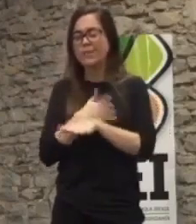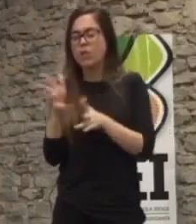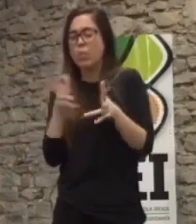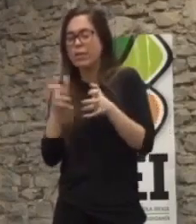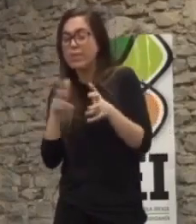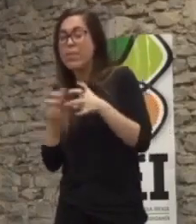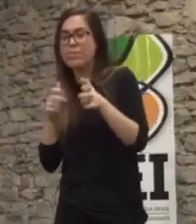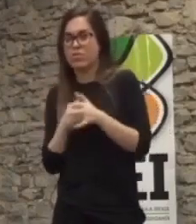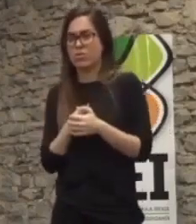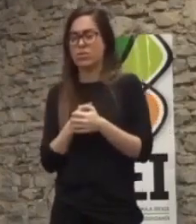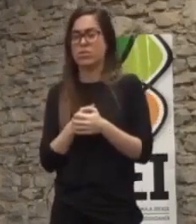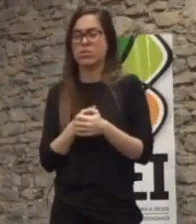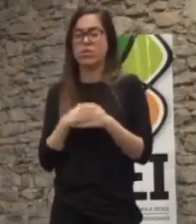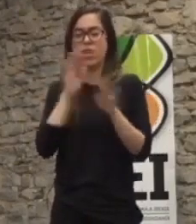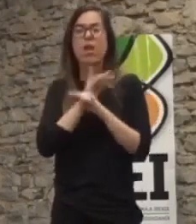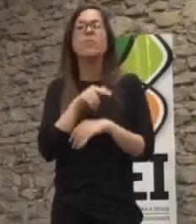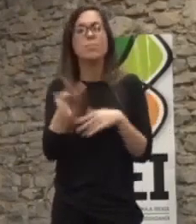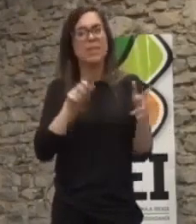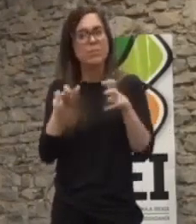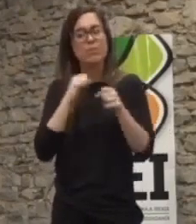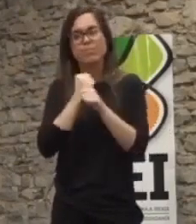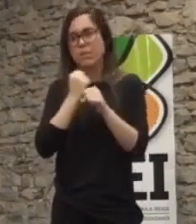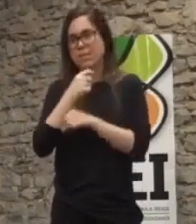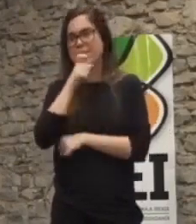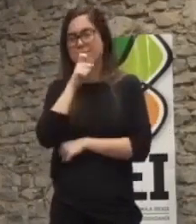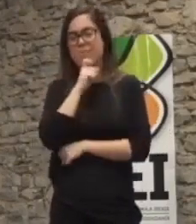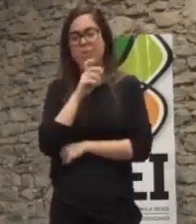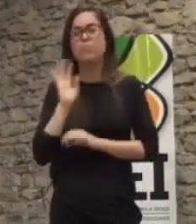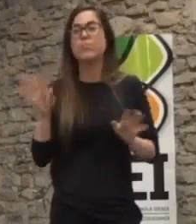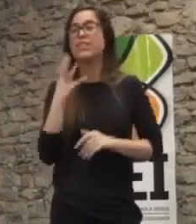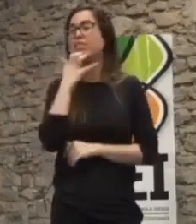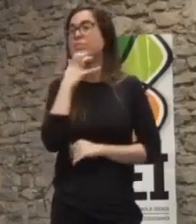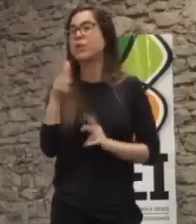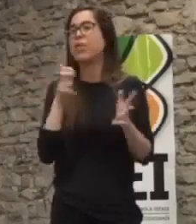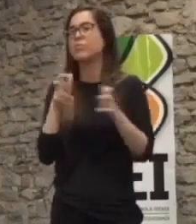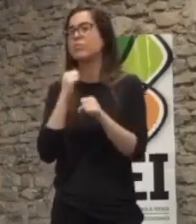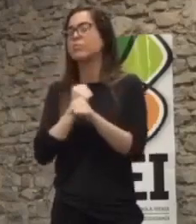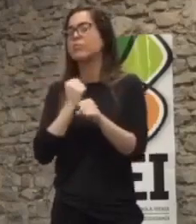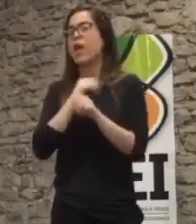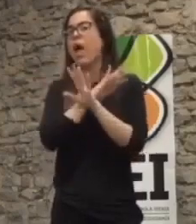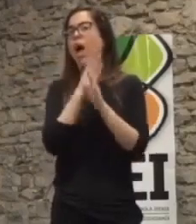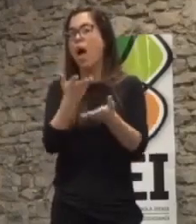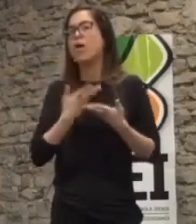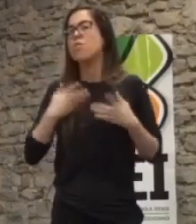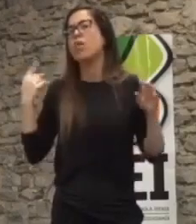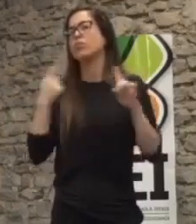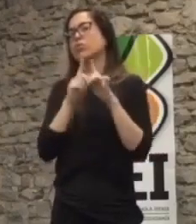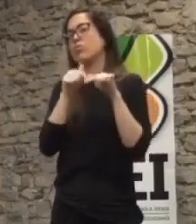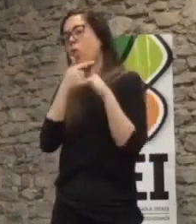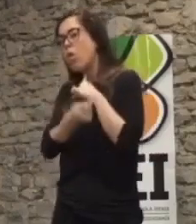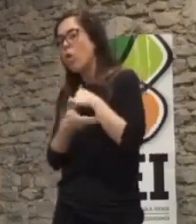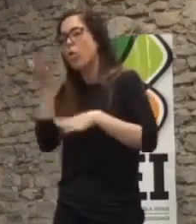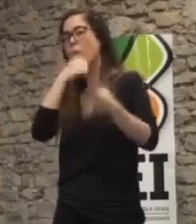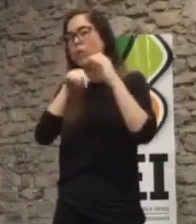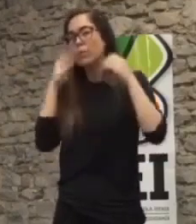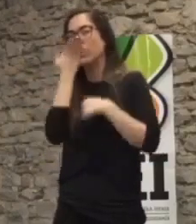percepciones, con toda la complejidad que ello atañe, ¿no? Pero sí que es cierto que trabajar desde las percepciones nos ayuda luego a poder enfocarnos en los